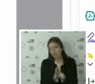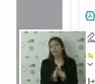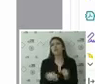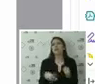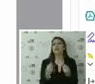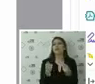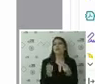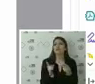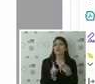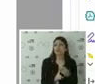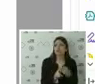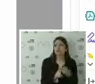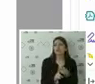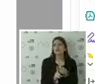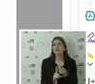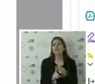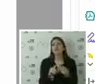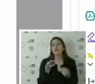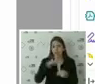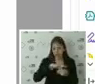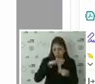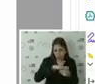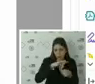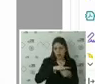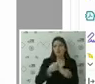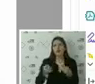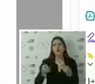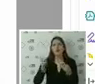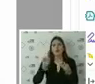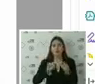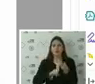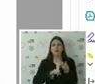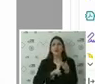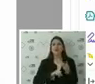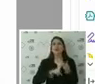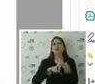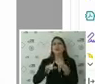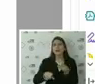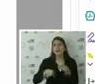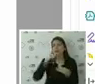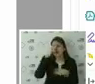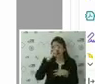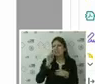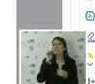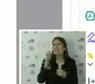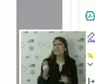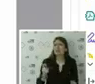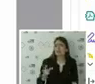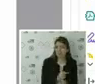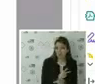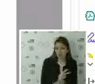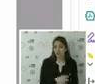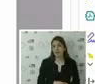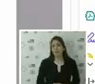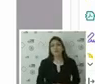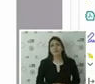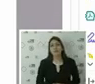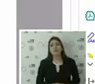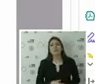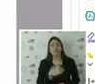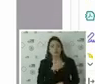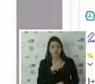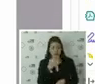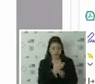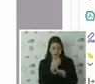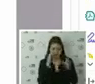sobre el voto, informarlos sobre lo que está pasando en su país. Y yo en este momento me voy a enfocar